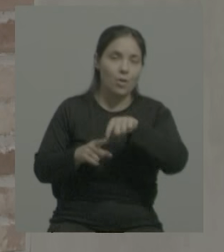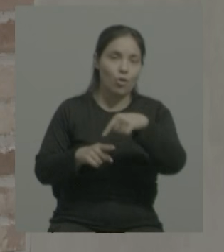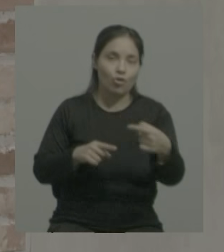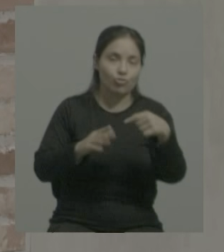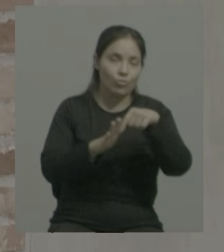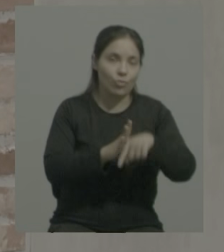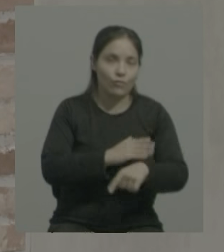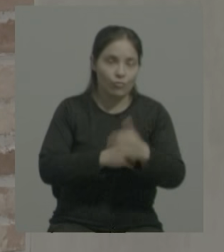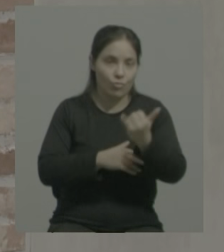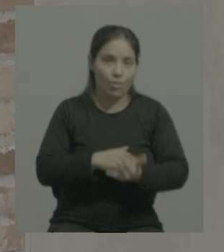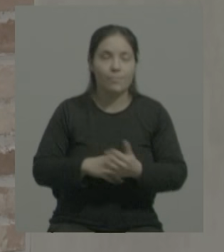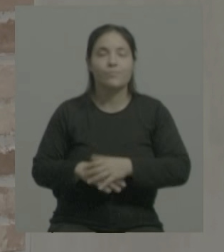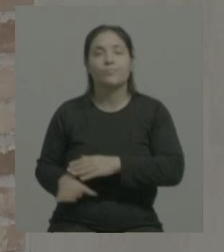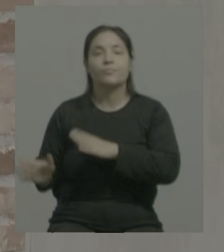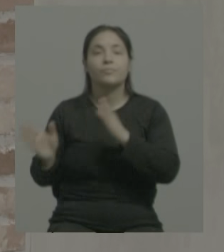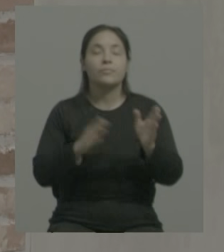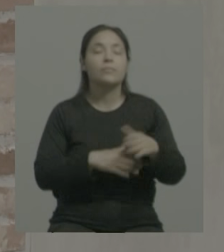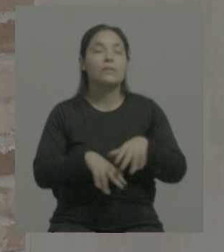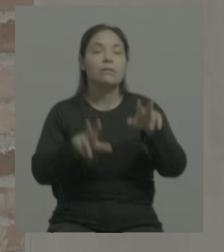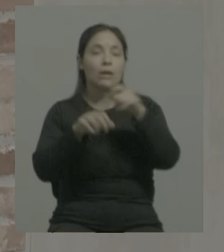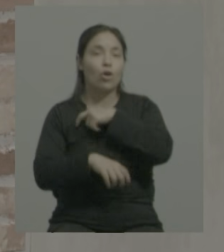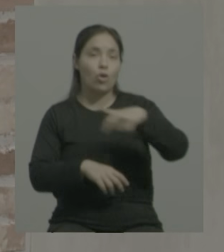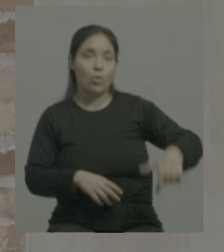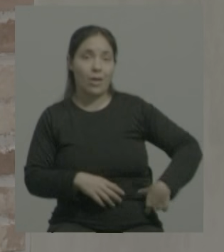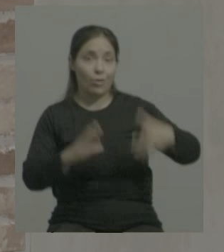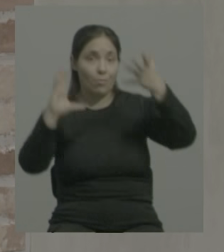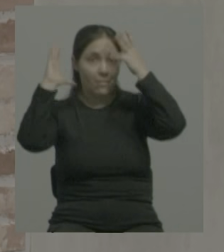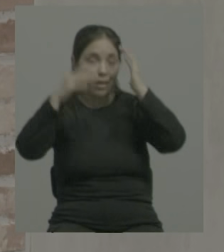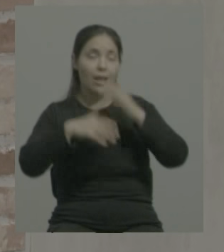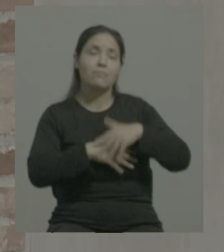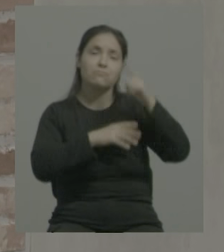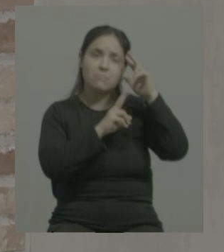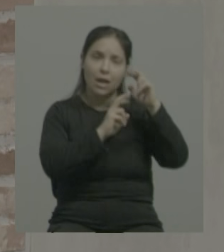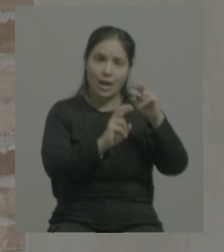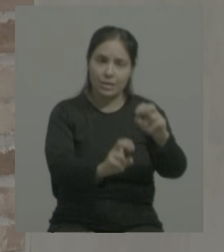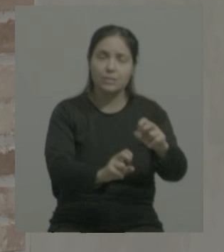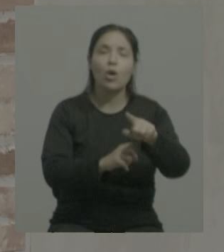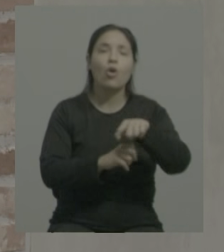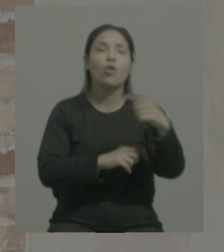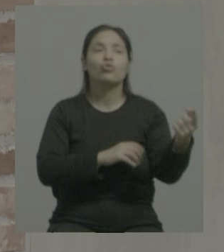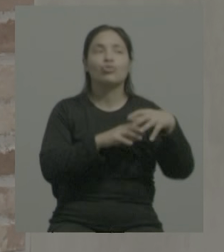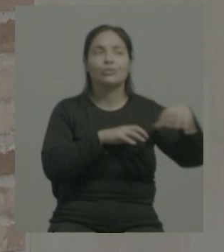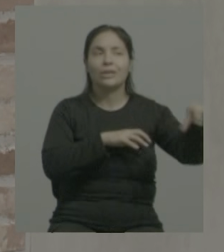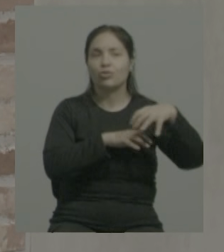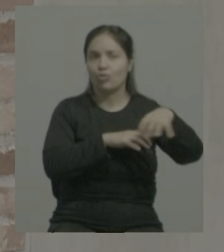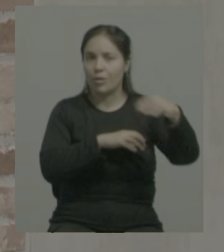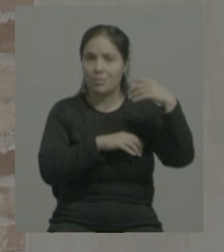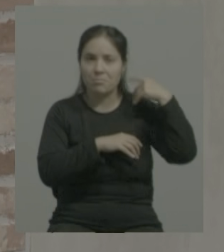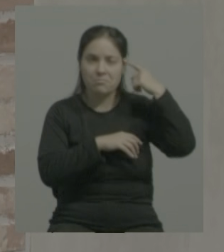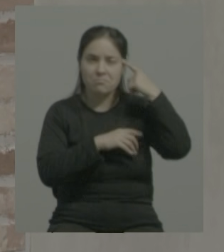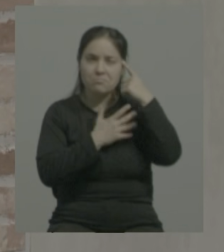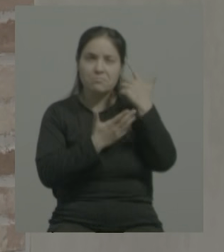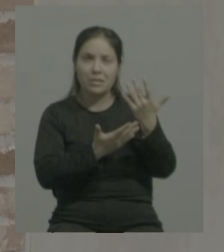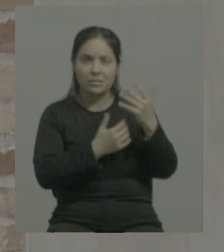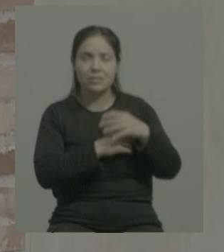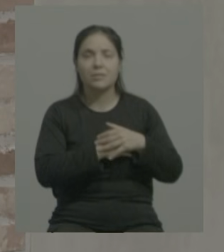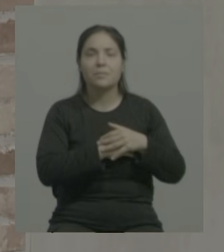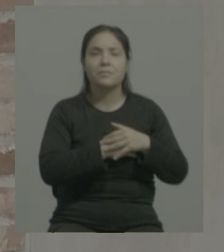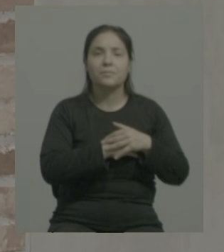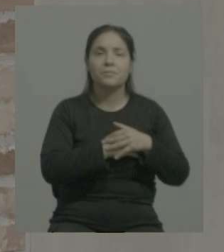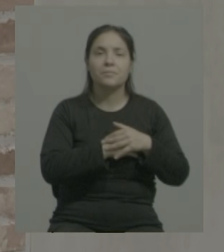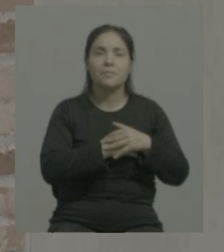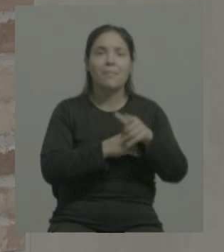Digo, aquellos que analizan al gobierno de Javier Milei y digo, pensando también en otros sectores, se arriesgan a decir que hay una cuestión,